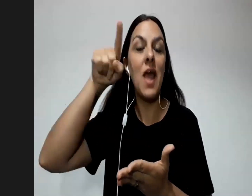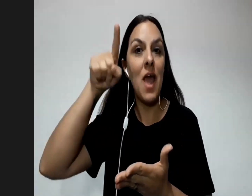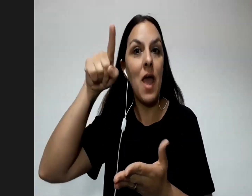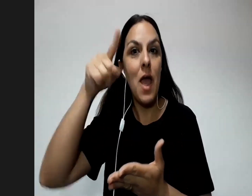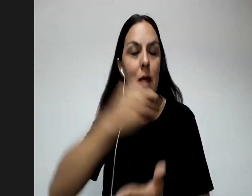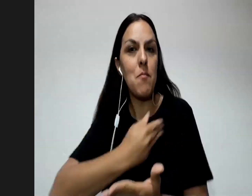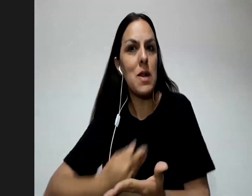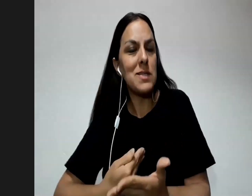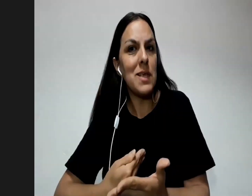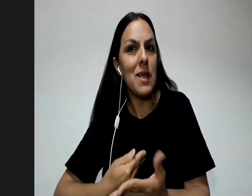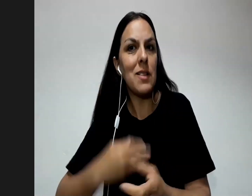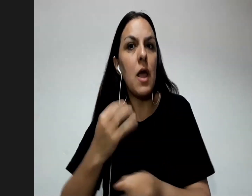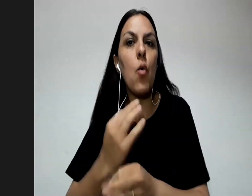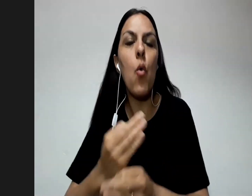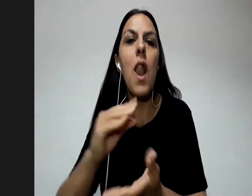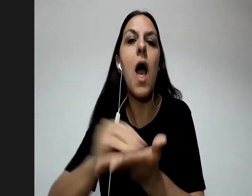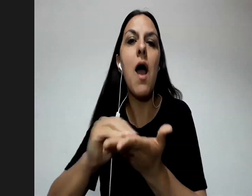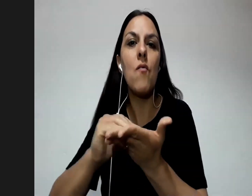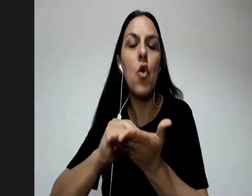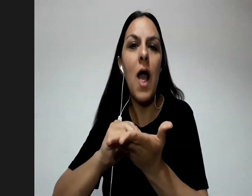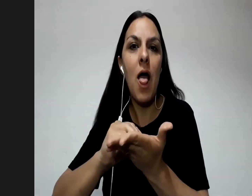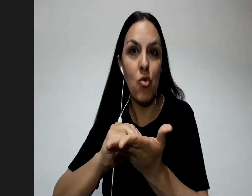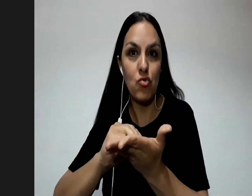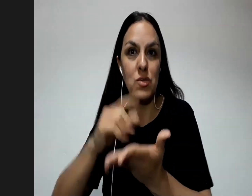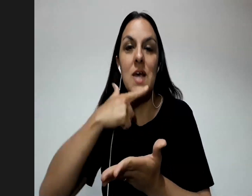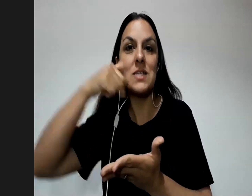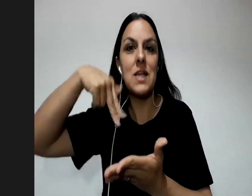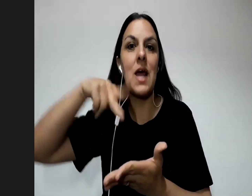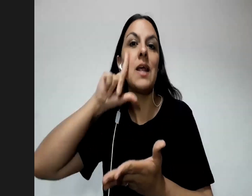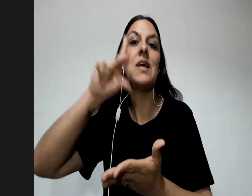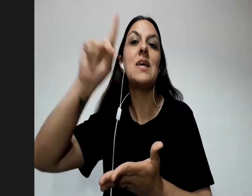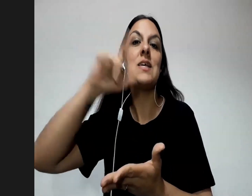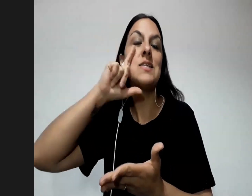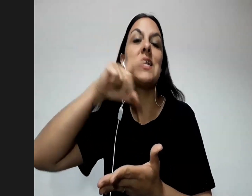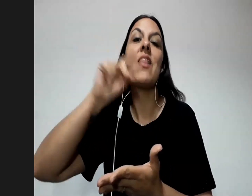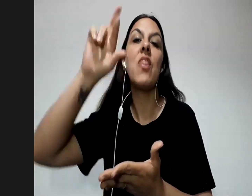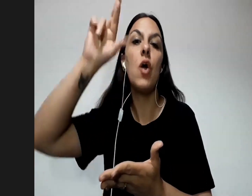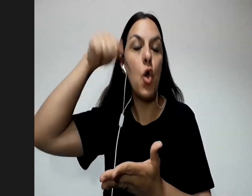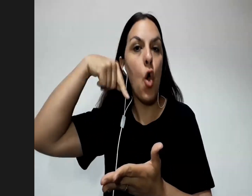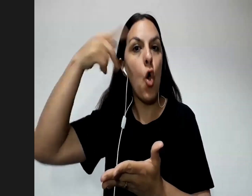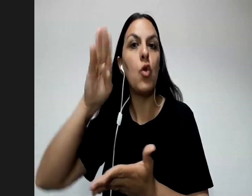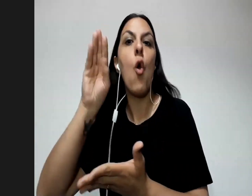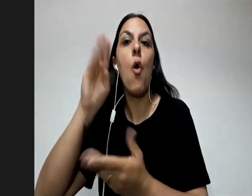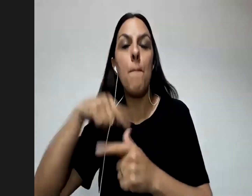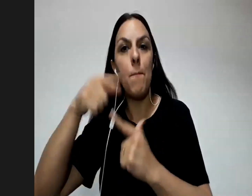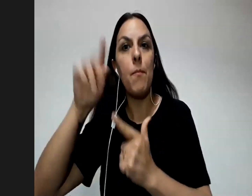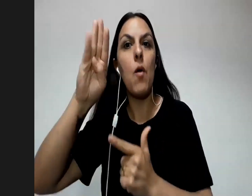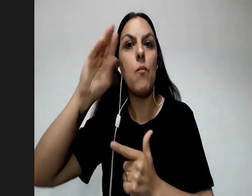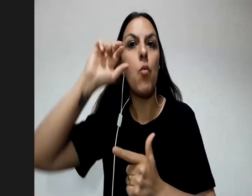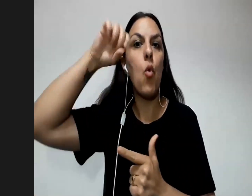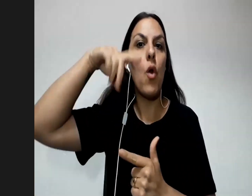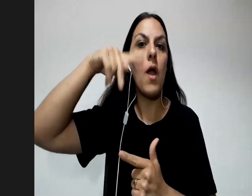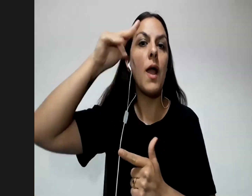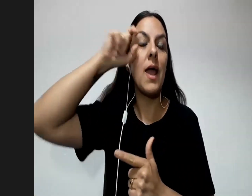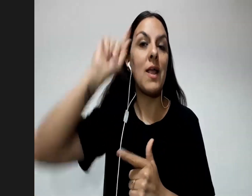Isidro, del doctor Daniel Burque, que es el presidente de la Caja de Previsión Social para Abogados de la Provincia de Buenos Aires, y también